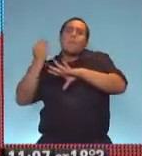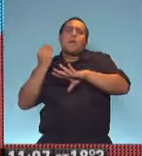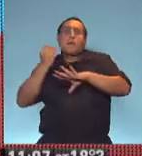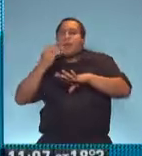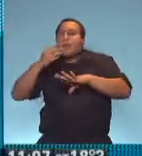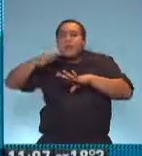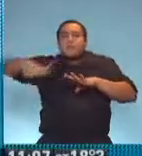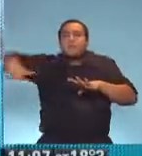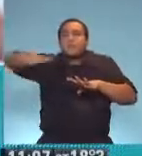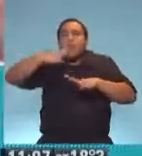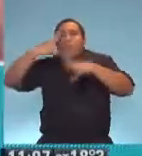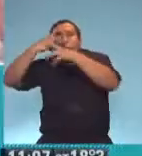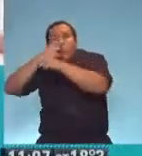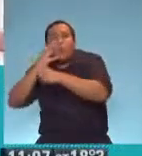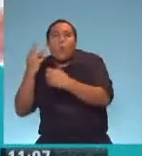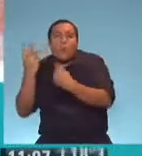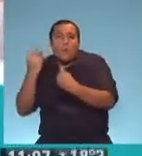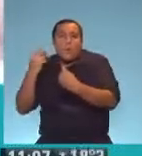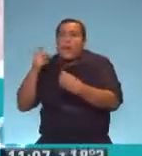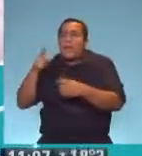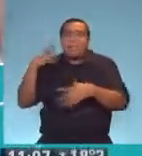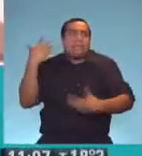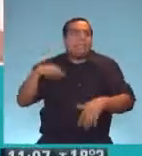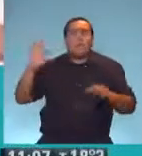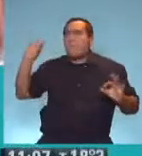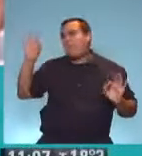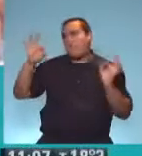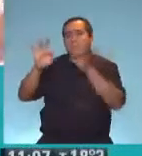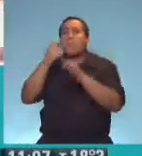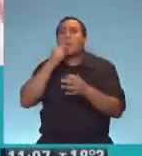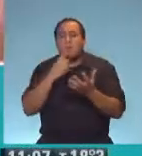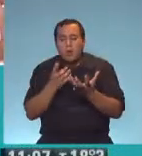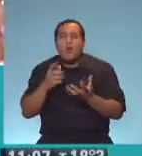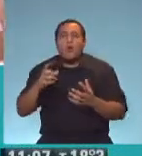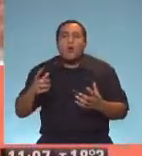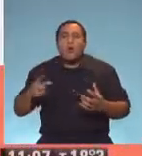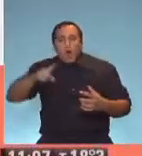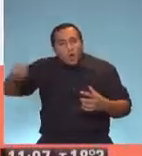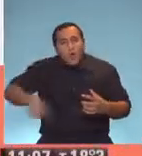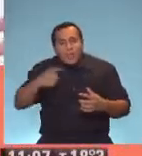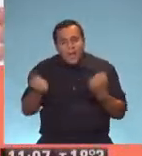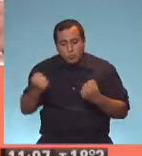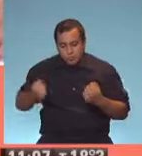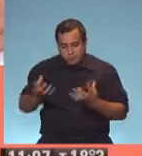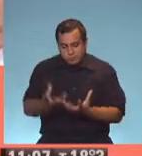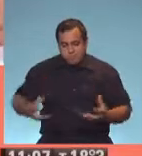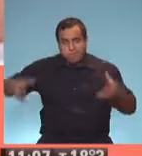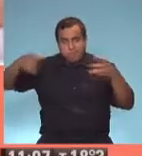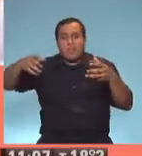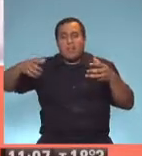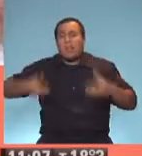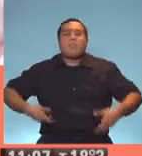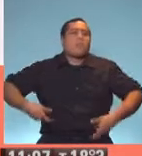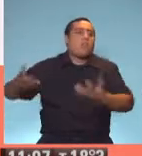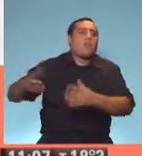y tranquilos y húmedos son ideales, como los neumáticos viejos que por ahí están tirados en el fondo de nuestra casa, o